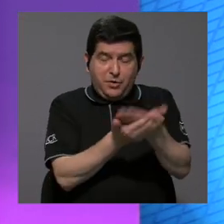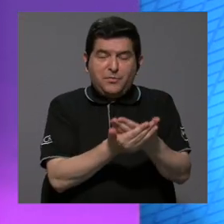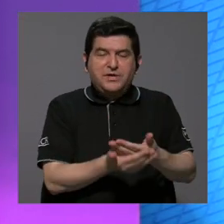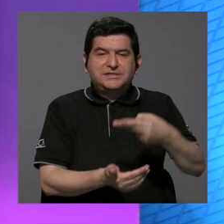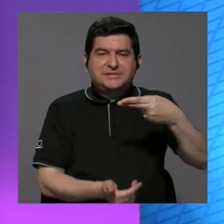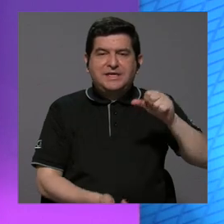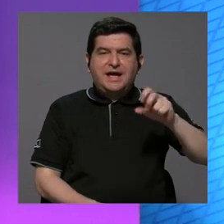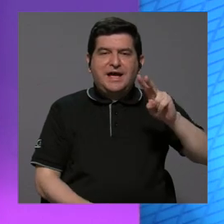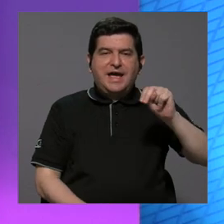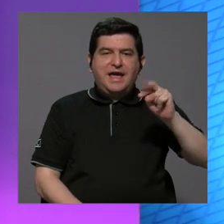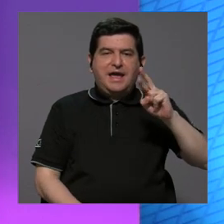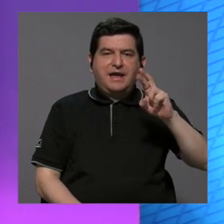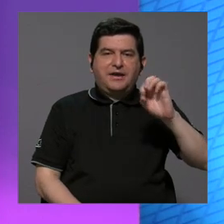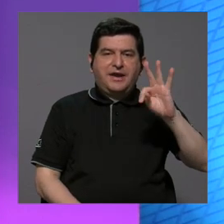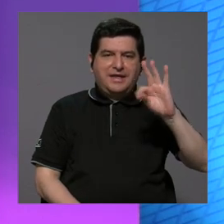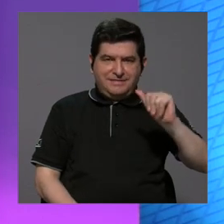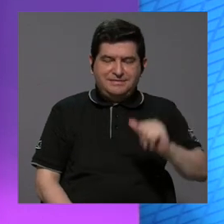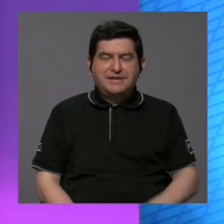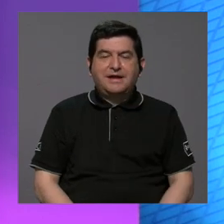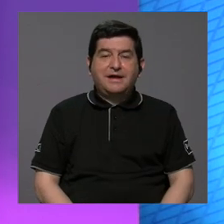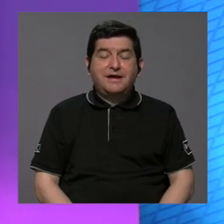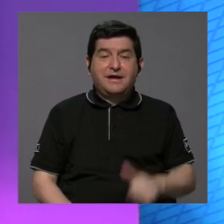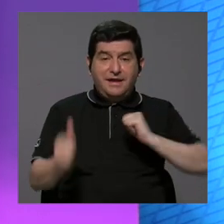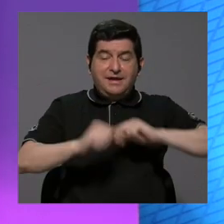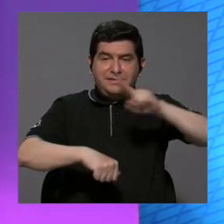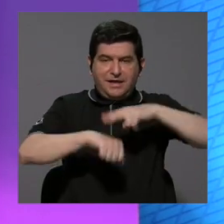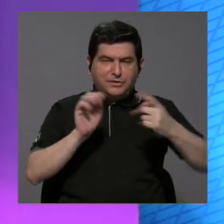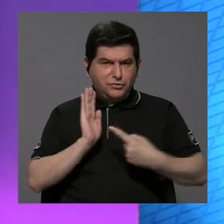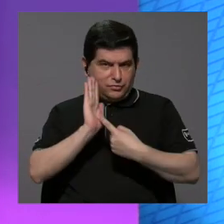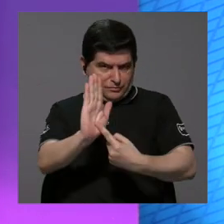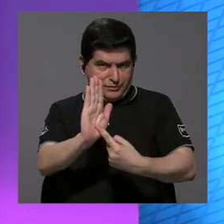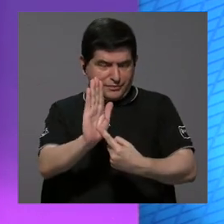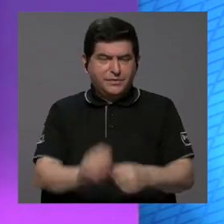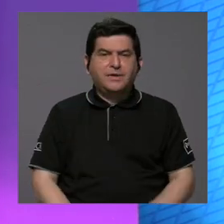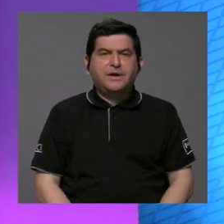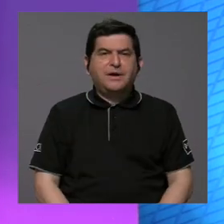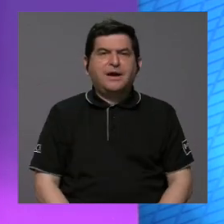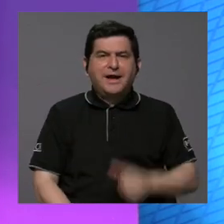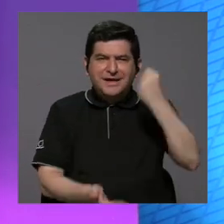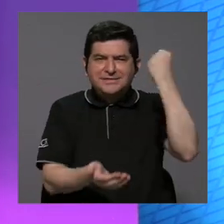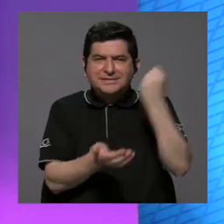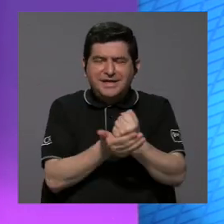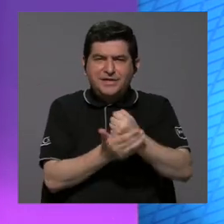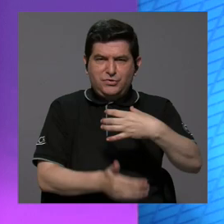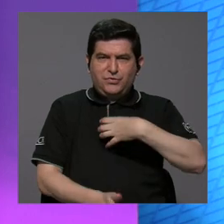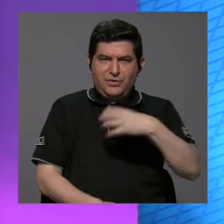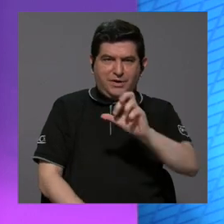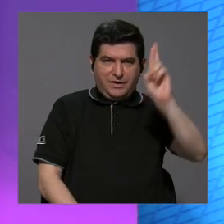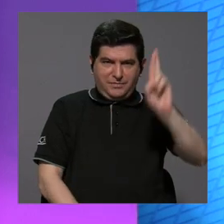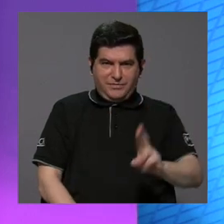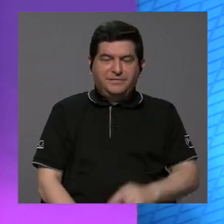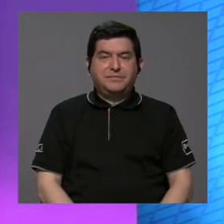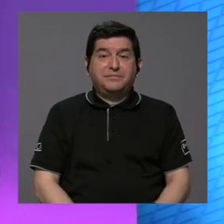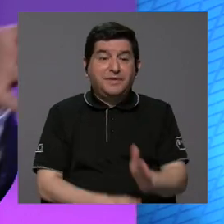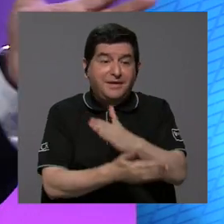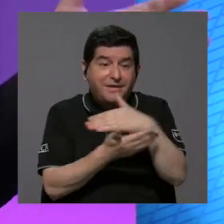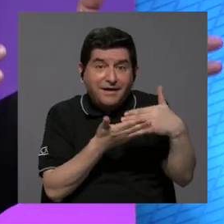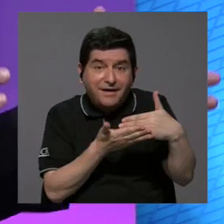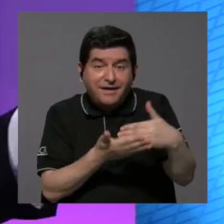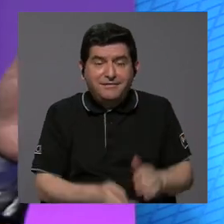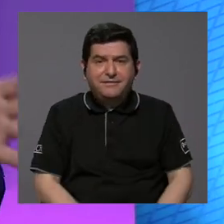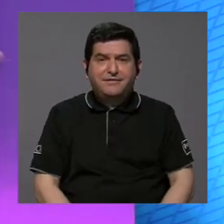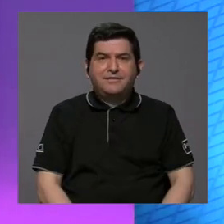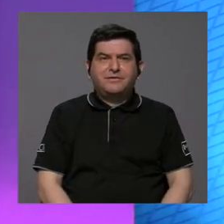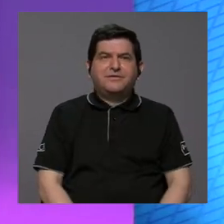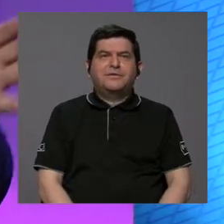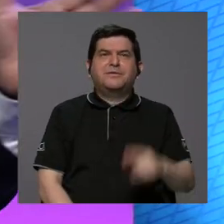como que estuvo en cartelera en el teatro nacional también le brindan un sello costarricense que es algo que si